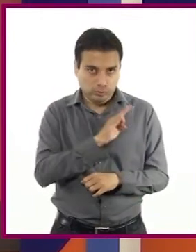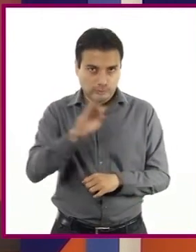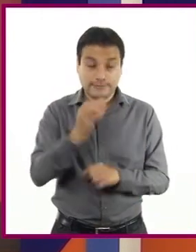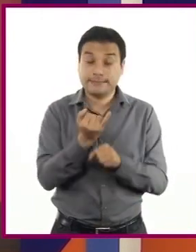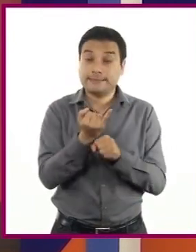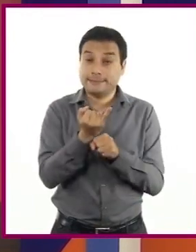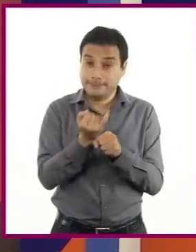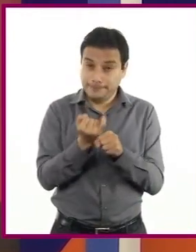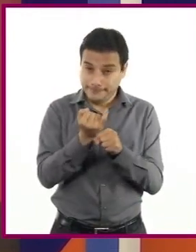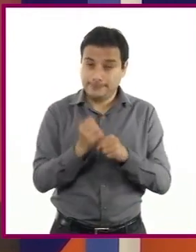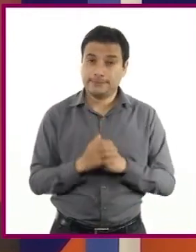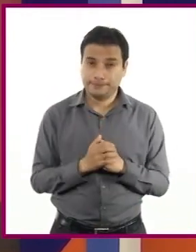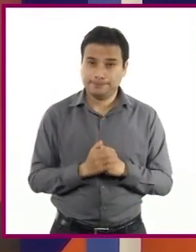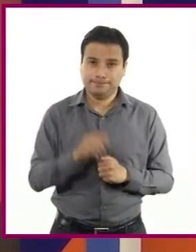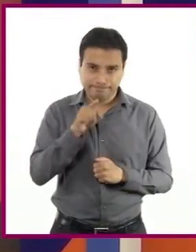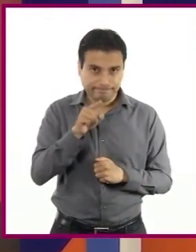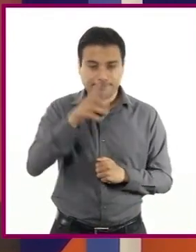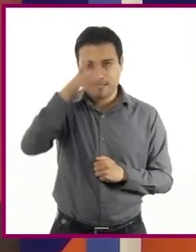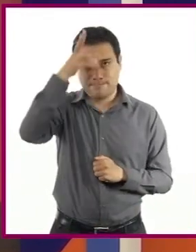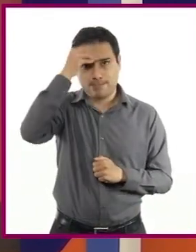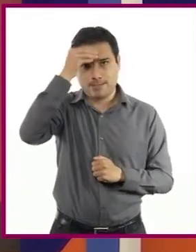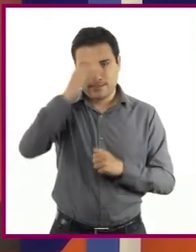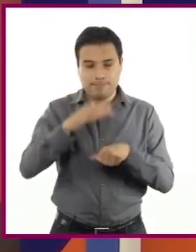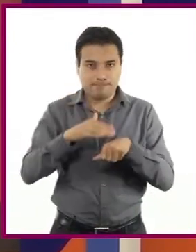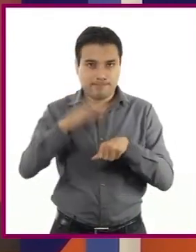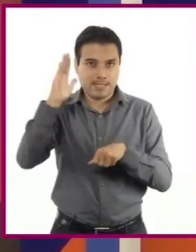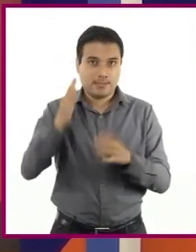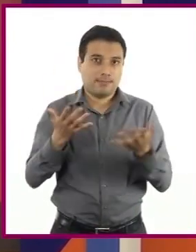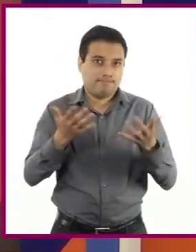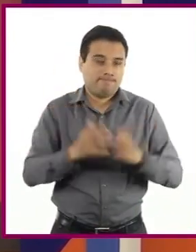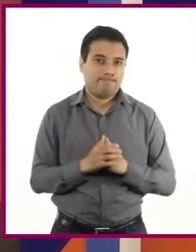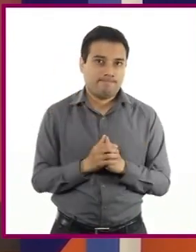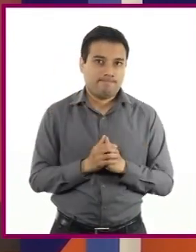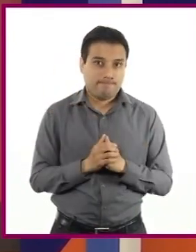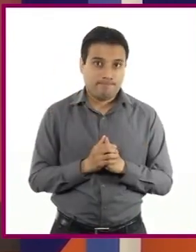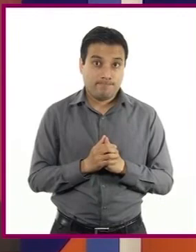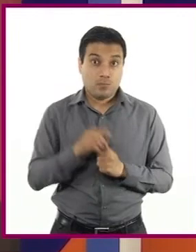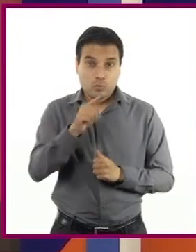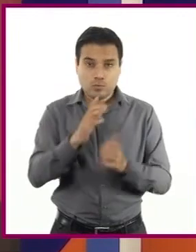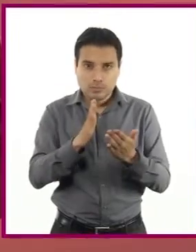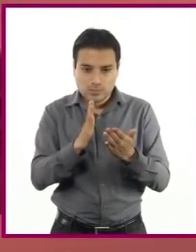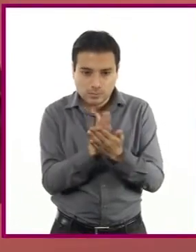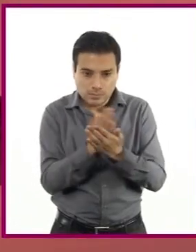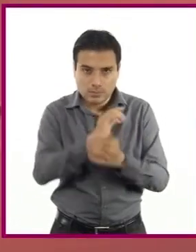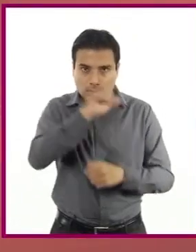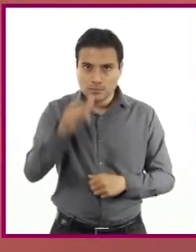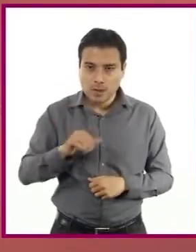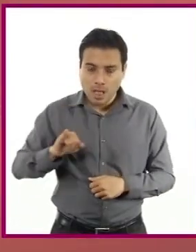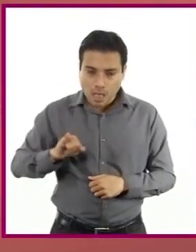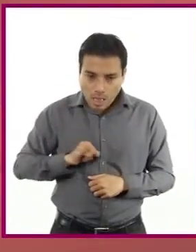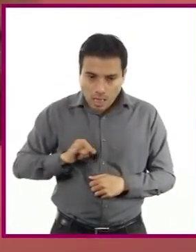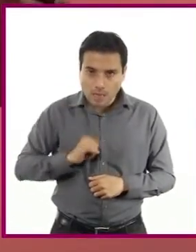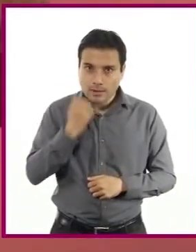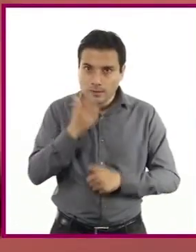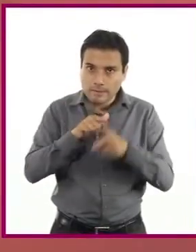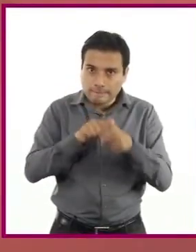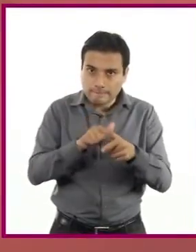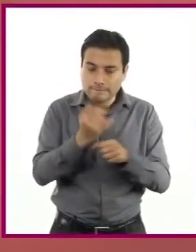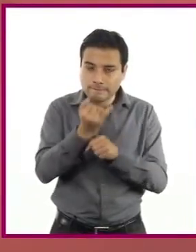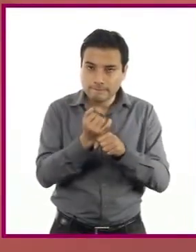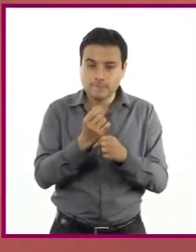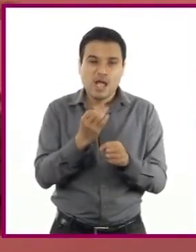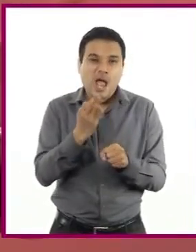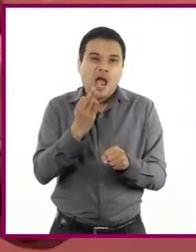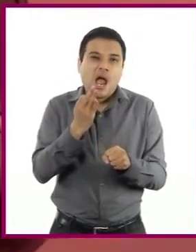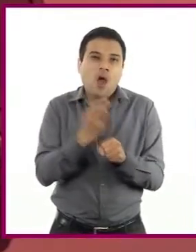para potenciar el aprendizaje, pues despiertan el interés por seguir investigando. En estos tiempos